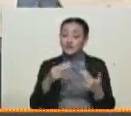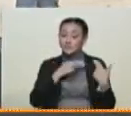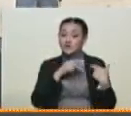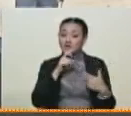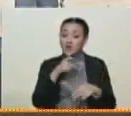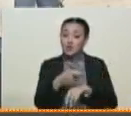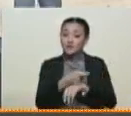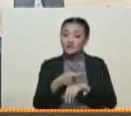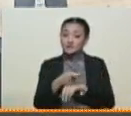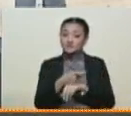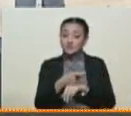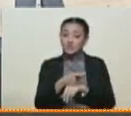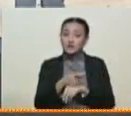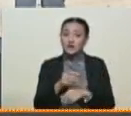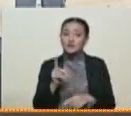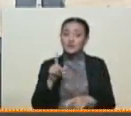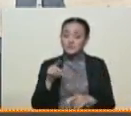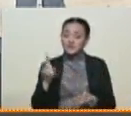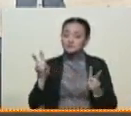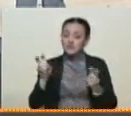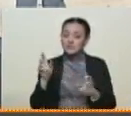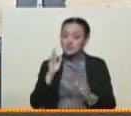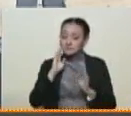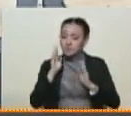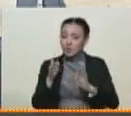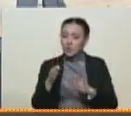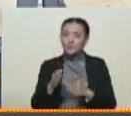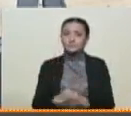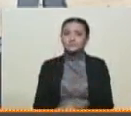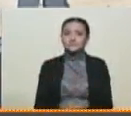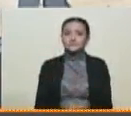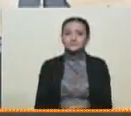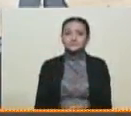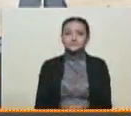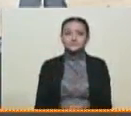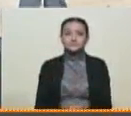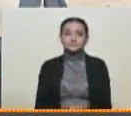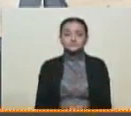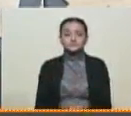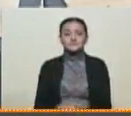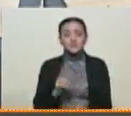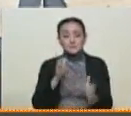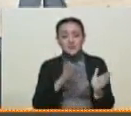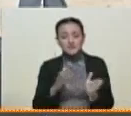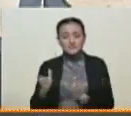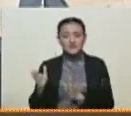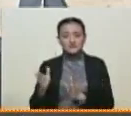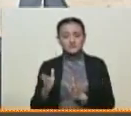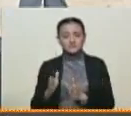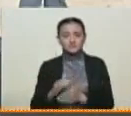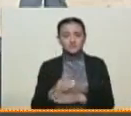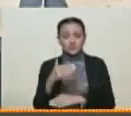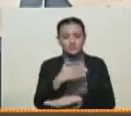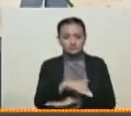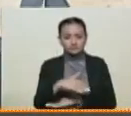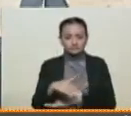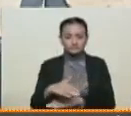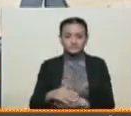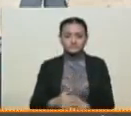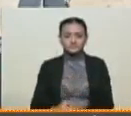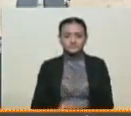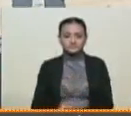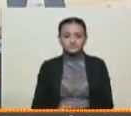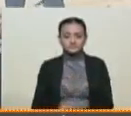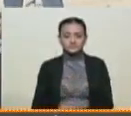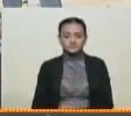gobernaciones. Así que nos vamos a meter en este tema. E ir ordenando la planificación urbana. Ahora, ahí el problema es sobre todo de